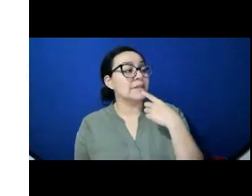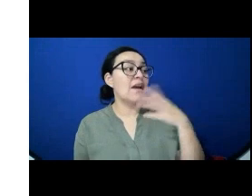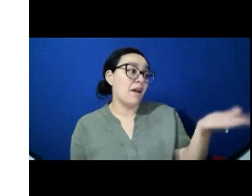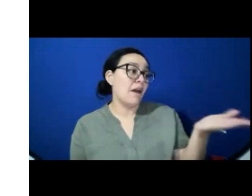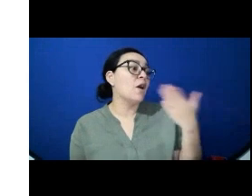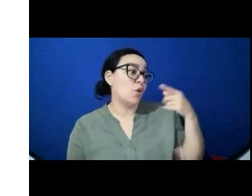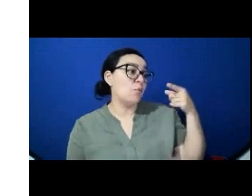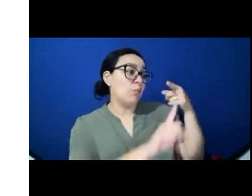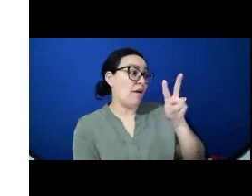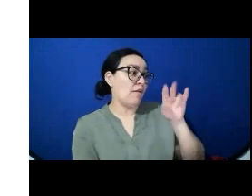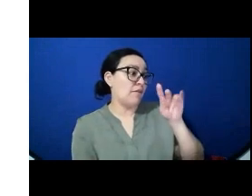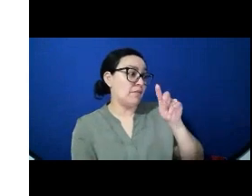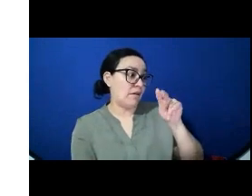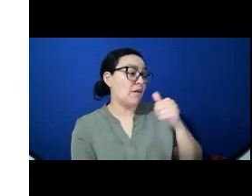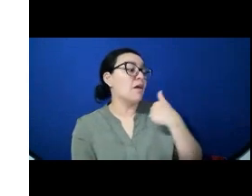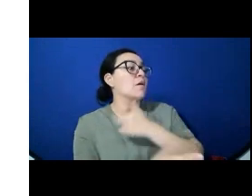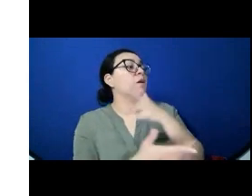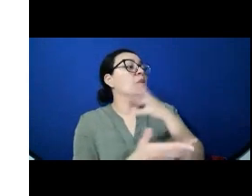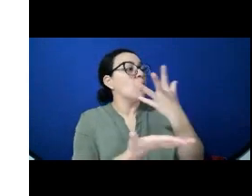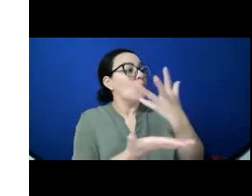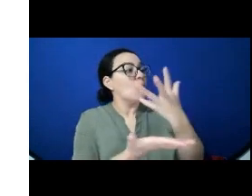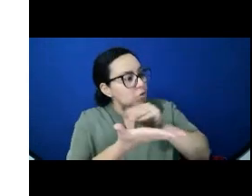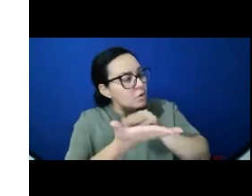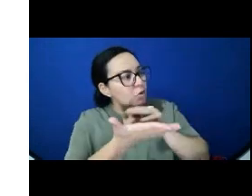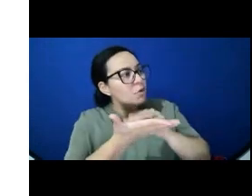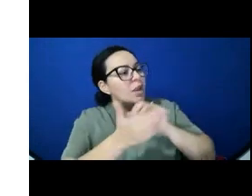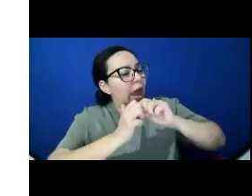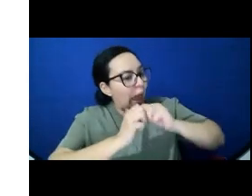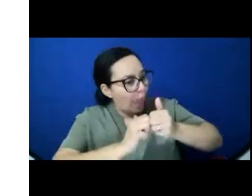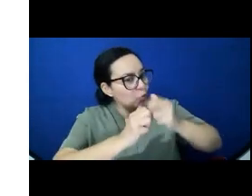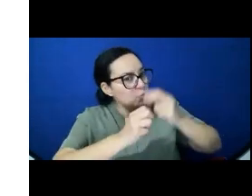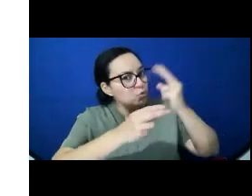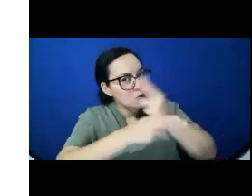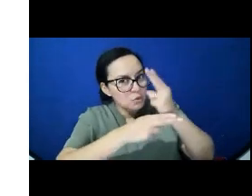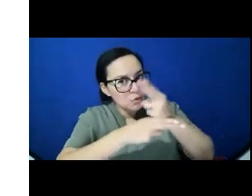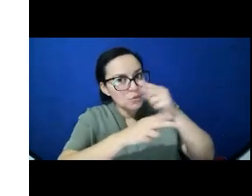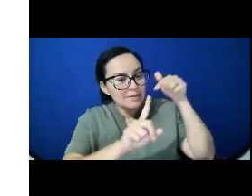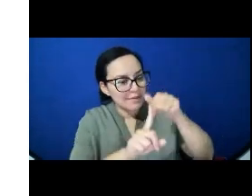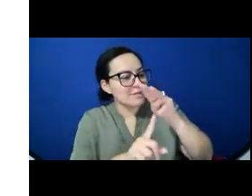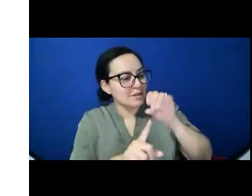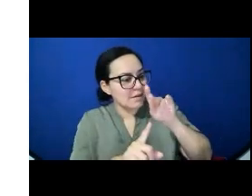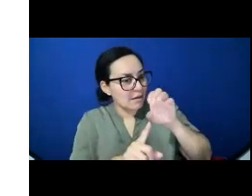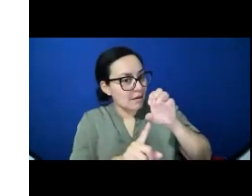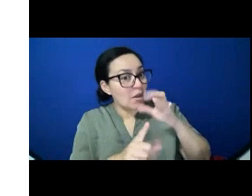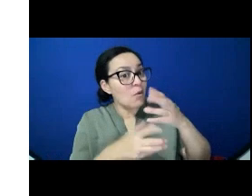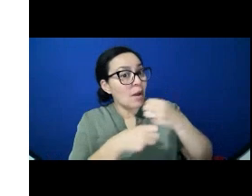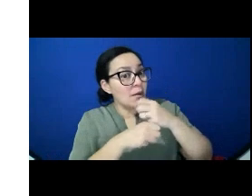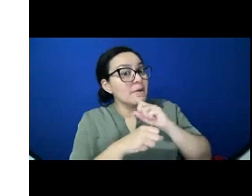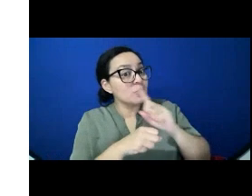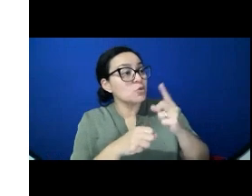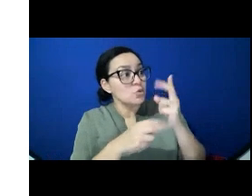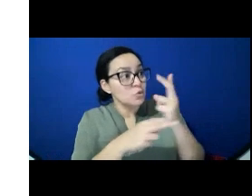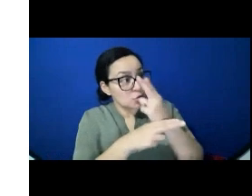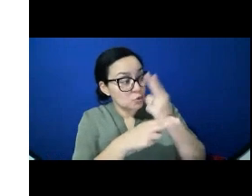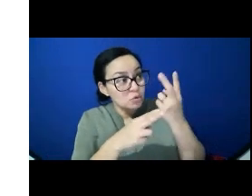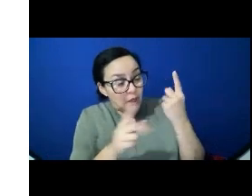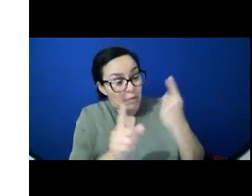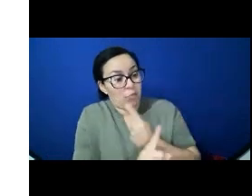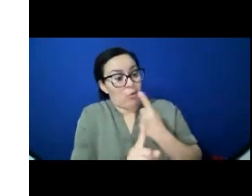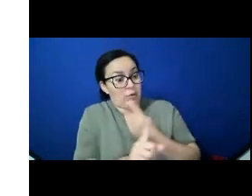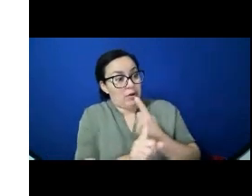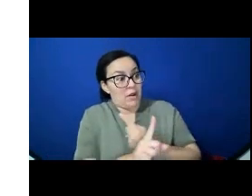queremos asegurarnos de que sea utilizado de manera efectiva y que valga la pena para la